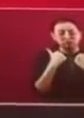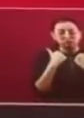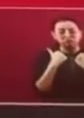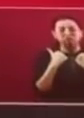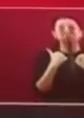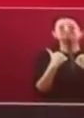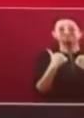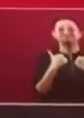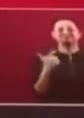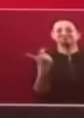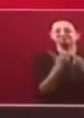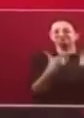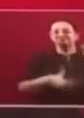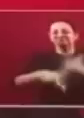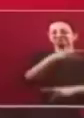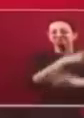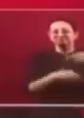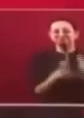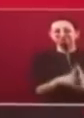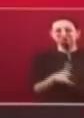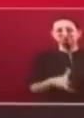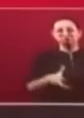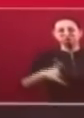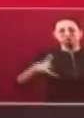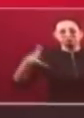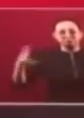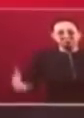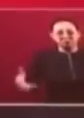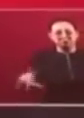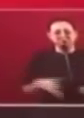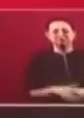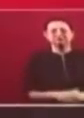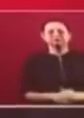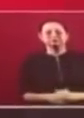hay crecimiento económico. El modelo